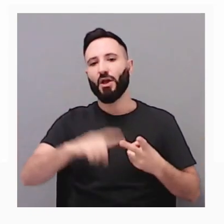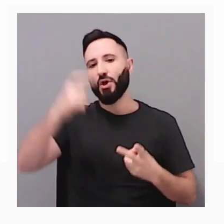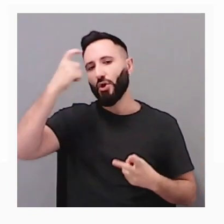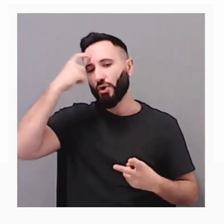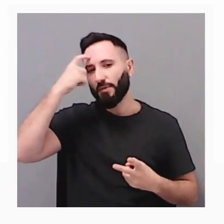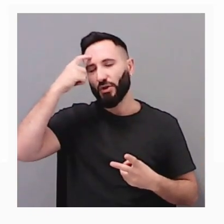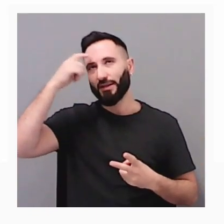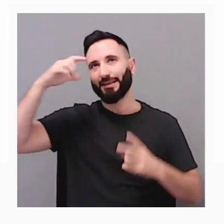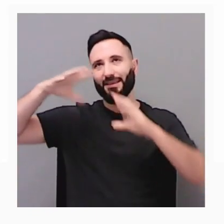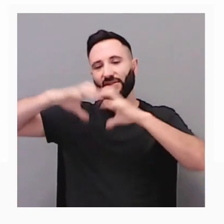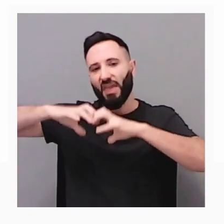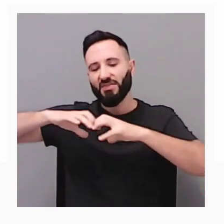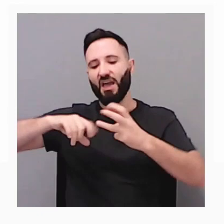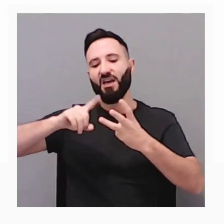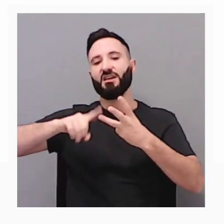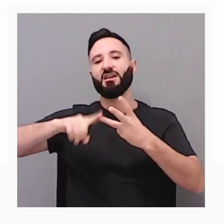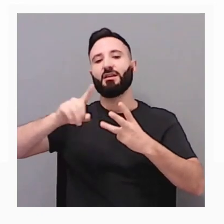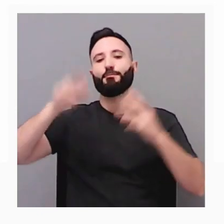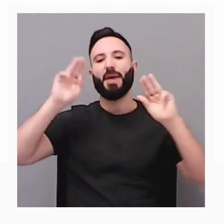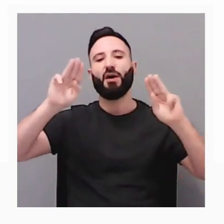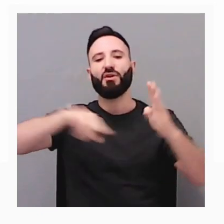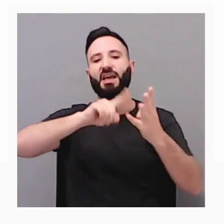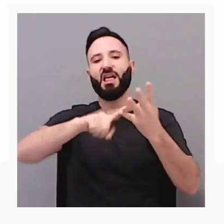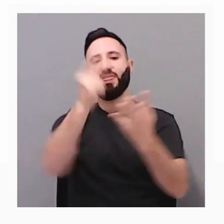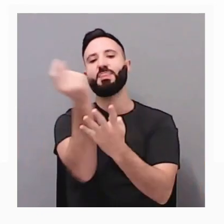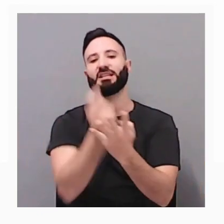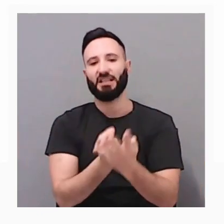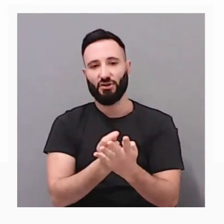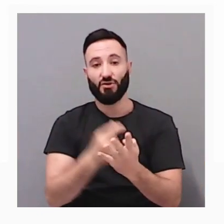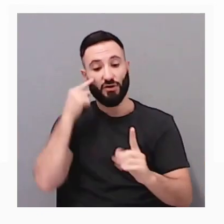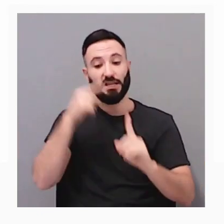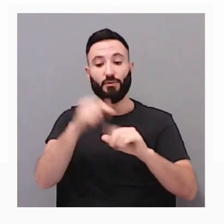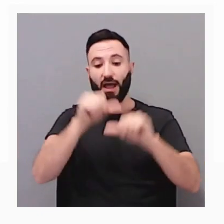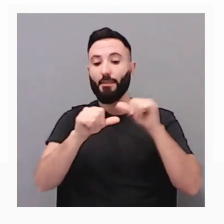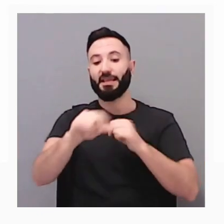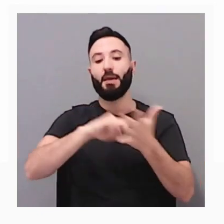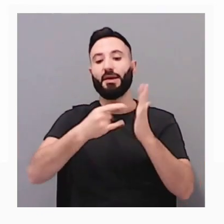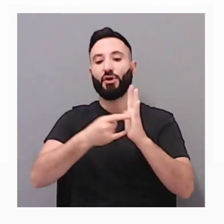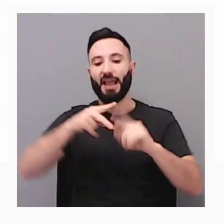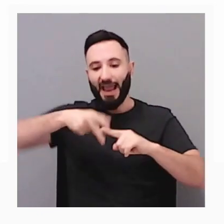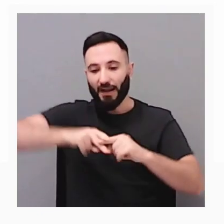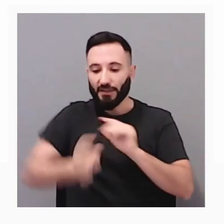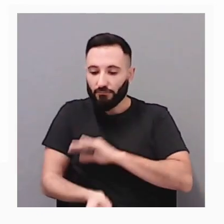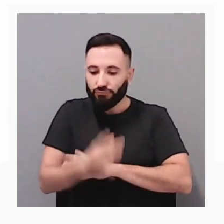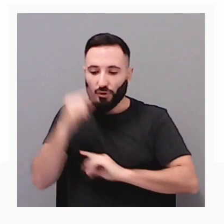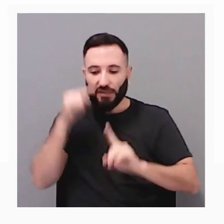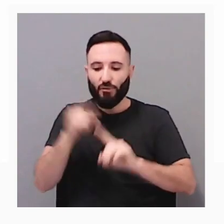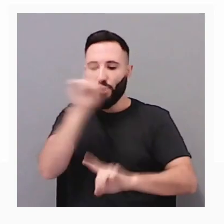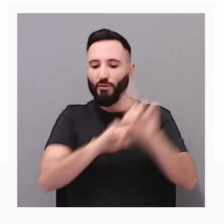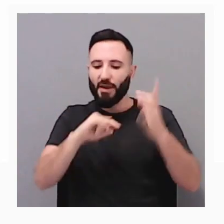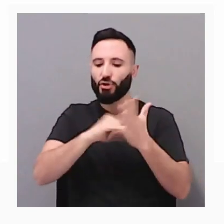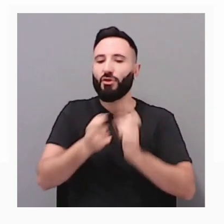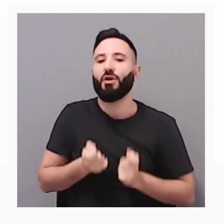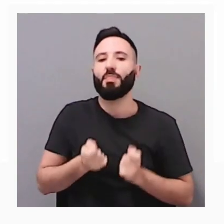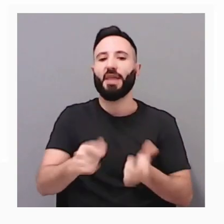neurociencia, de pedagogía y de diseño para crear una metodología y unas herramientas que nos ayuden a solucionar este problema desde